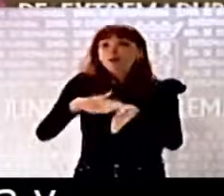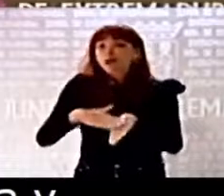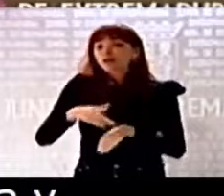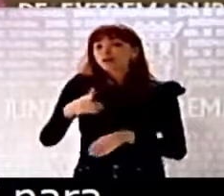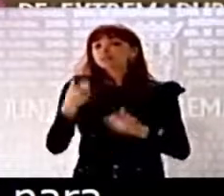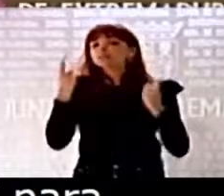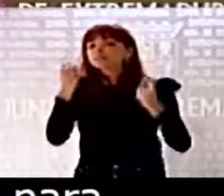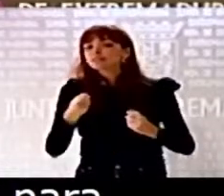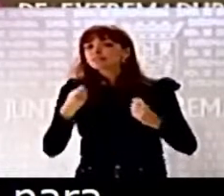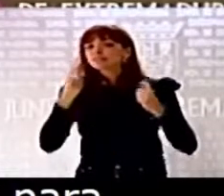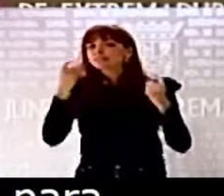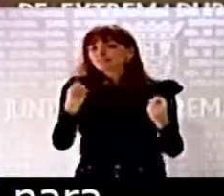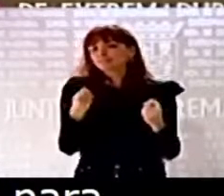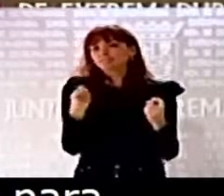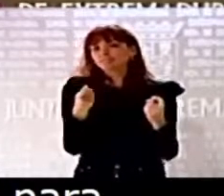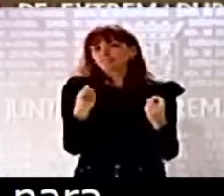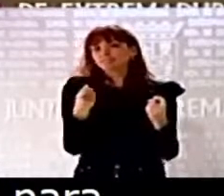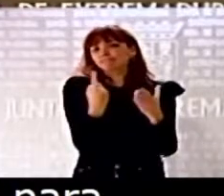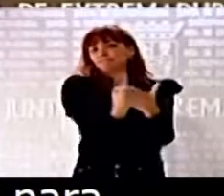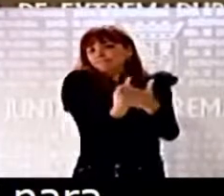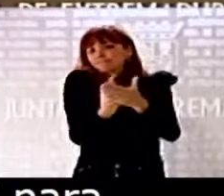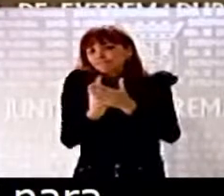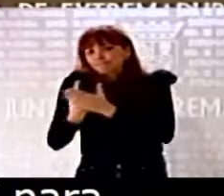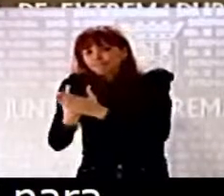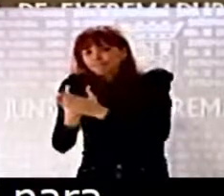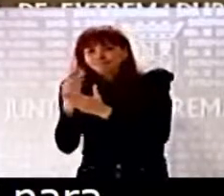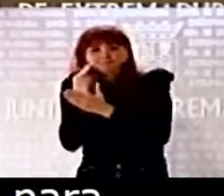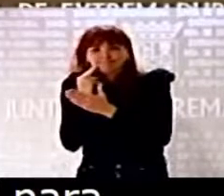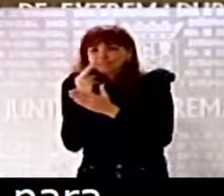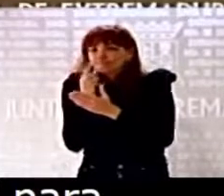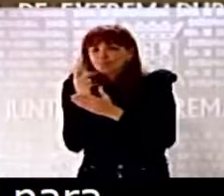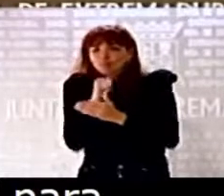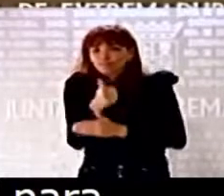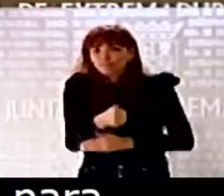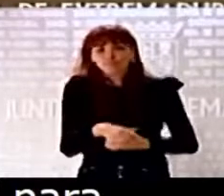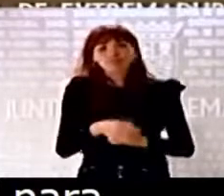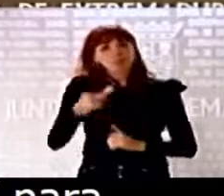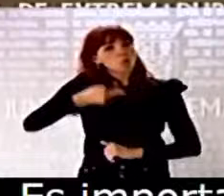sacarlas del horror que están viviendo. Es importante